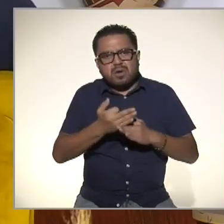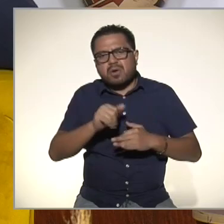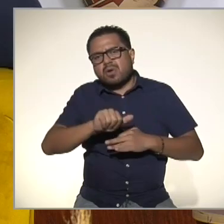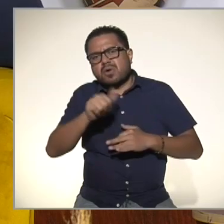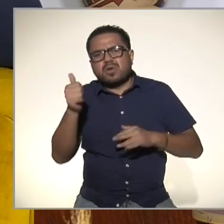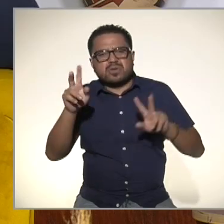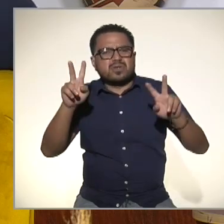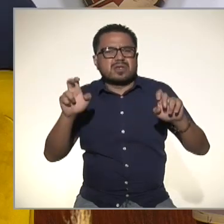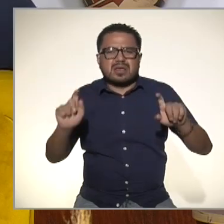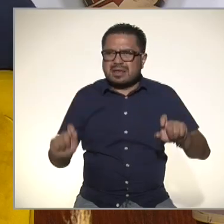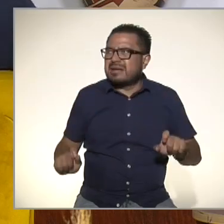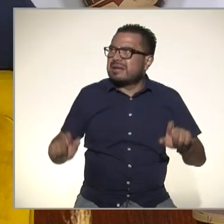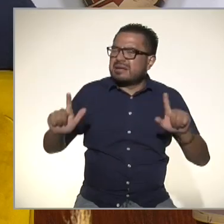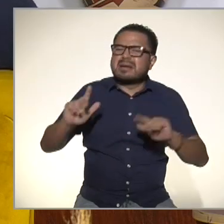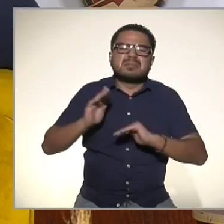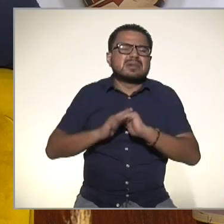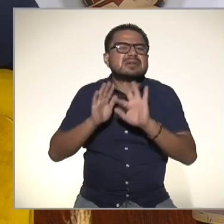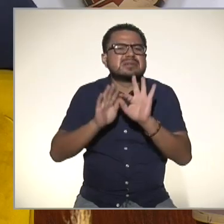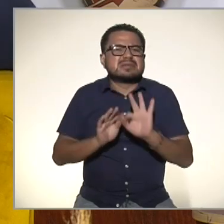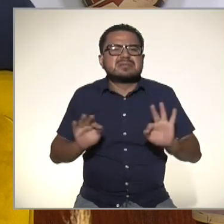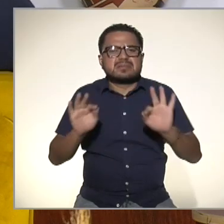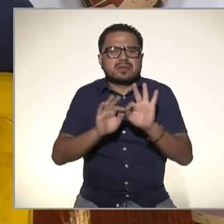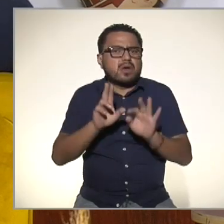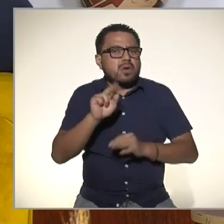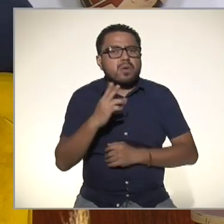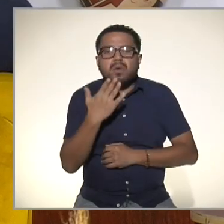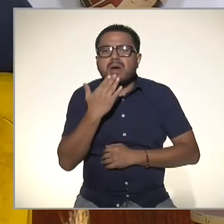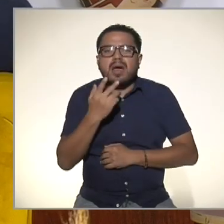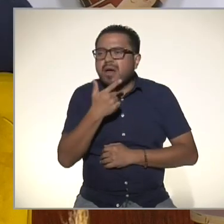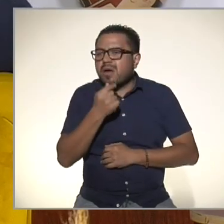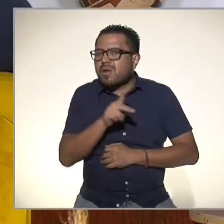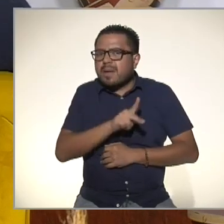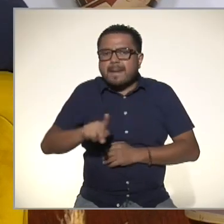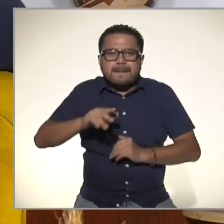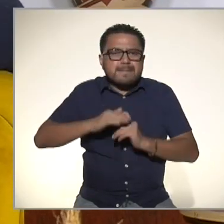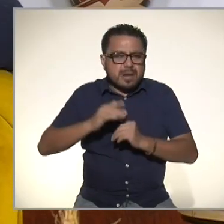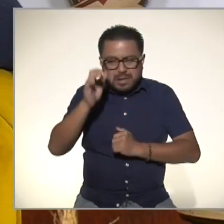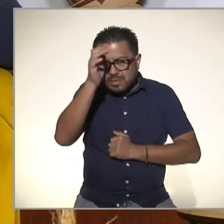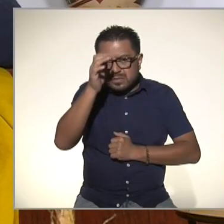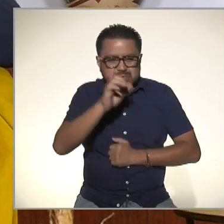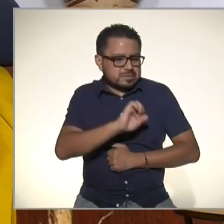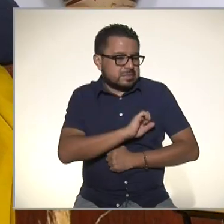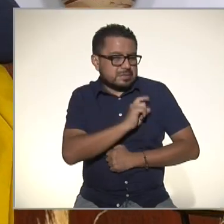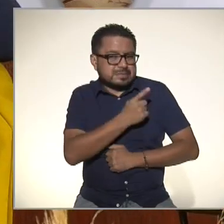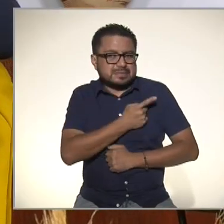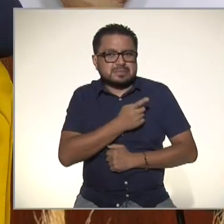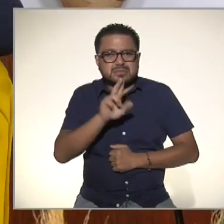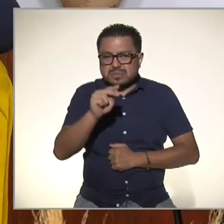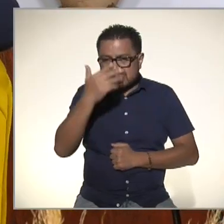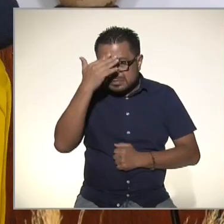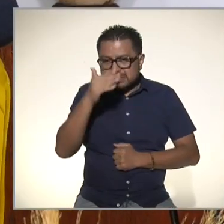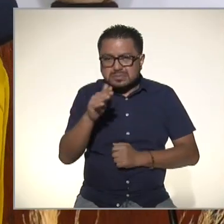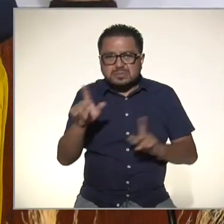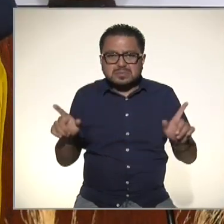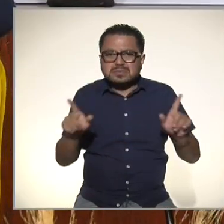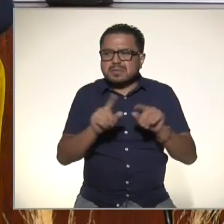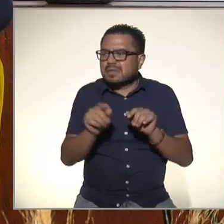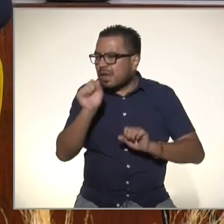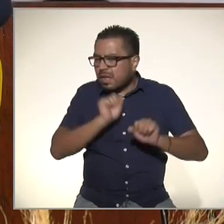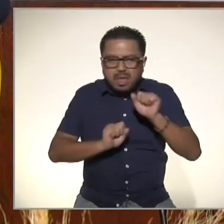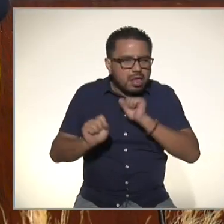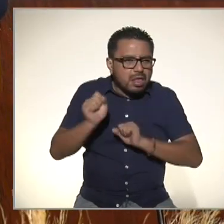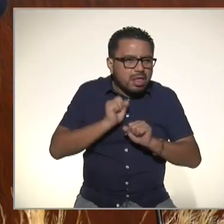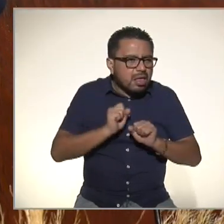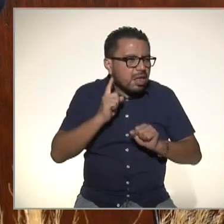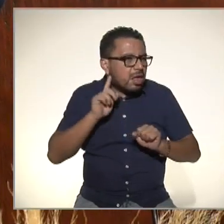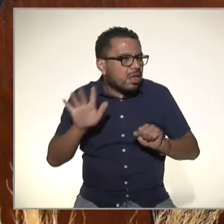una cápsula. Otro tema bien importante. Como no tenemos los hombres mucha conciencia de nuestra salud sexual y no sabemos más que por chismes,